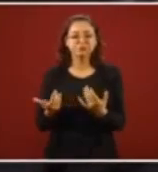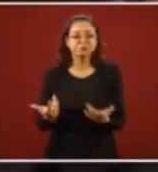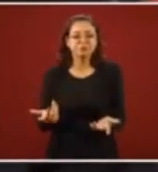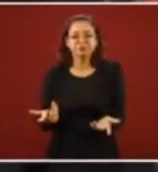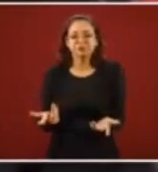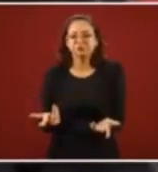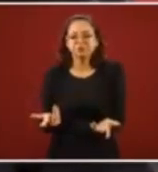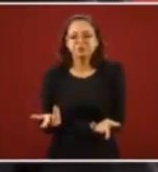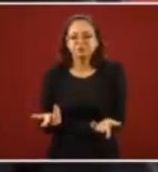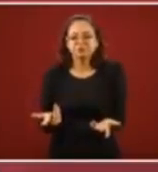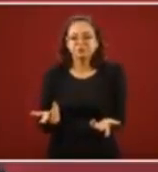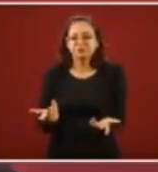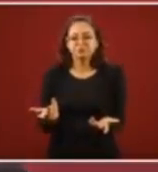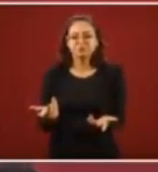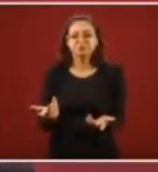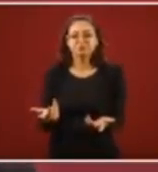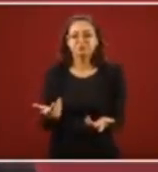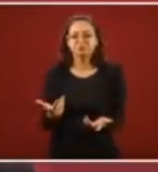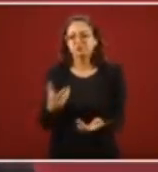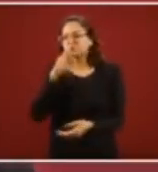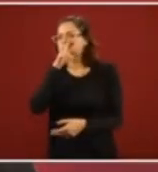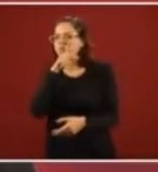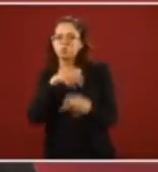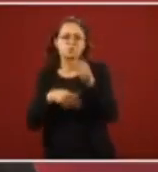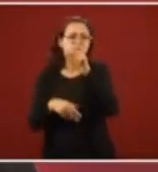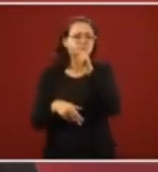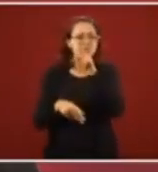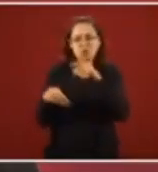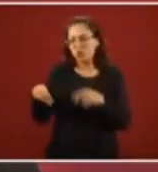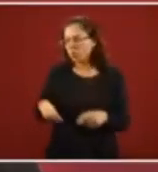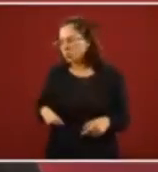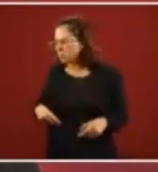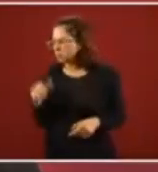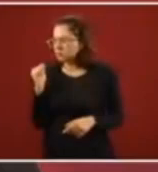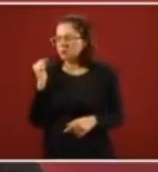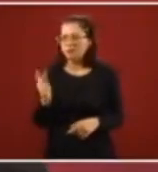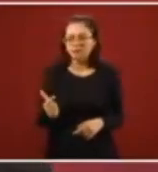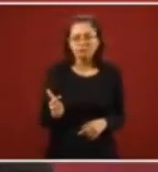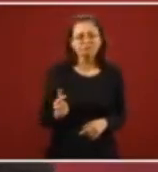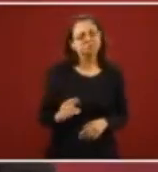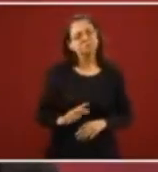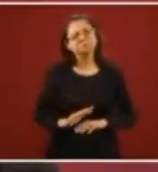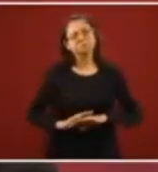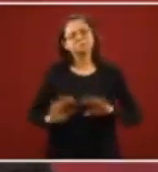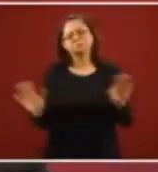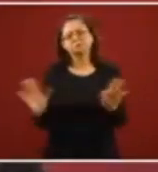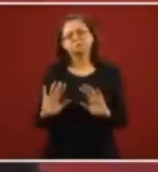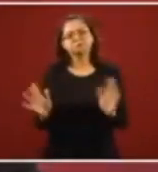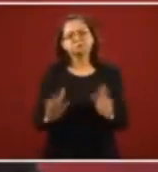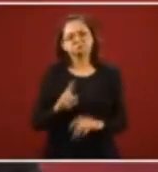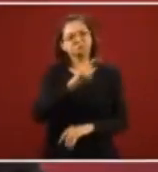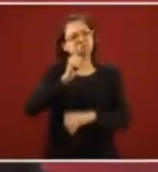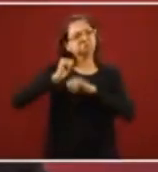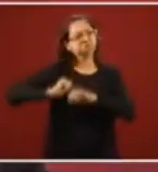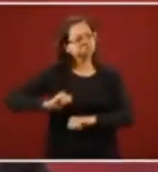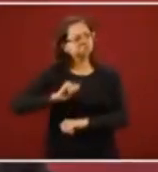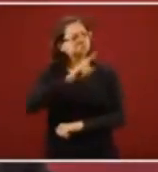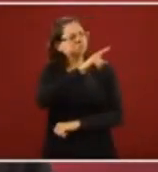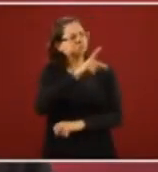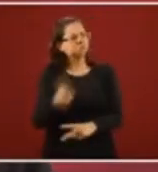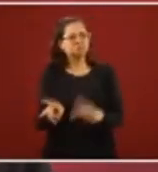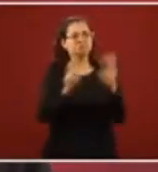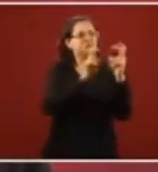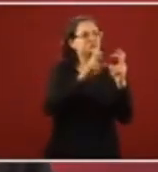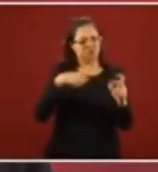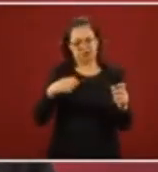mortificación, ninguna culpa. Si se lo hacen arriba, si porque nosotros no,